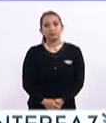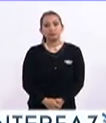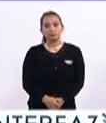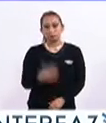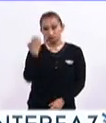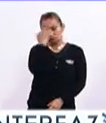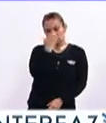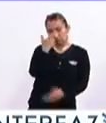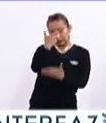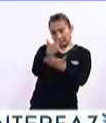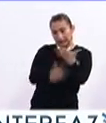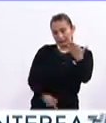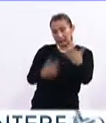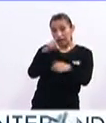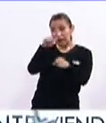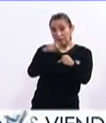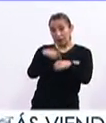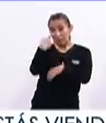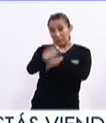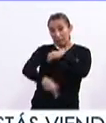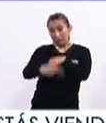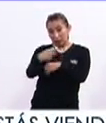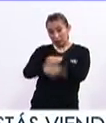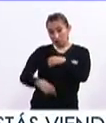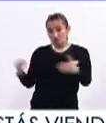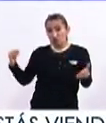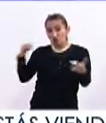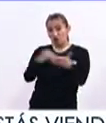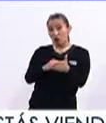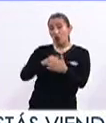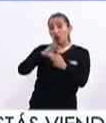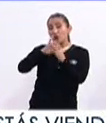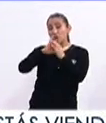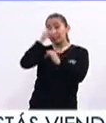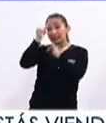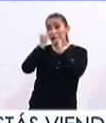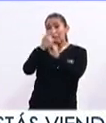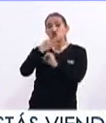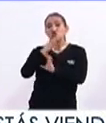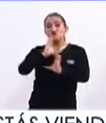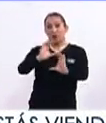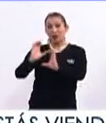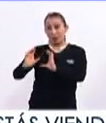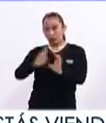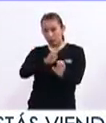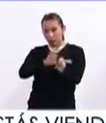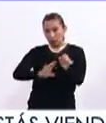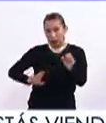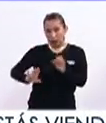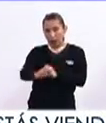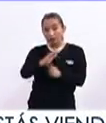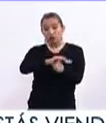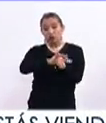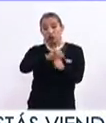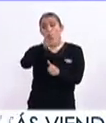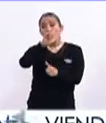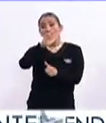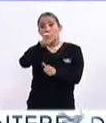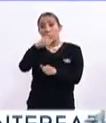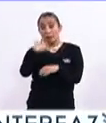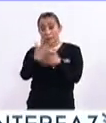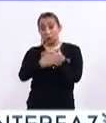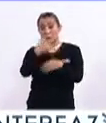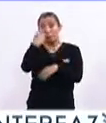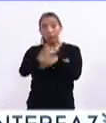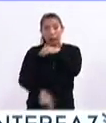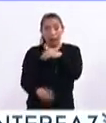De acuerdo con la lista roja de animales amenazados publicada por la Unión Internacional para la Conservación de la Naturaleza, la tortuga lora está en